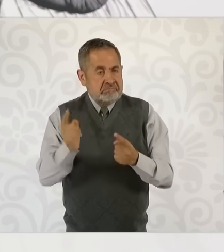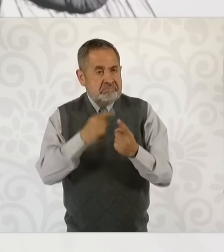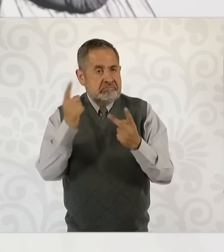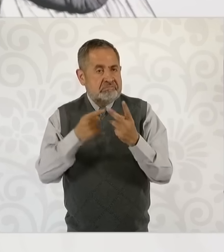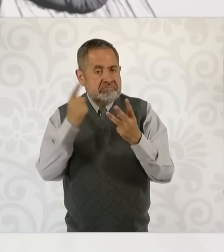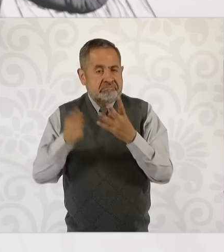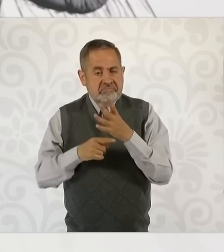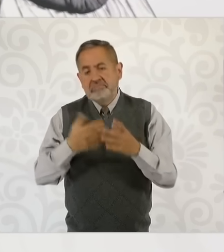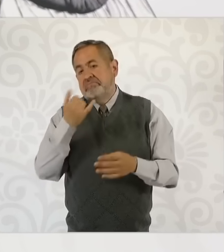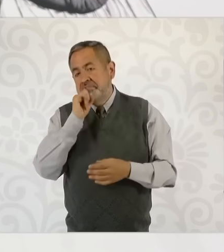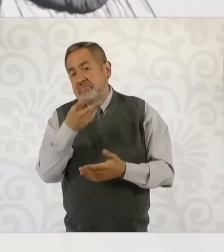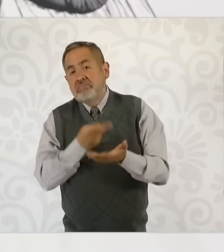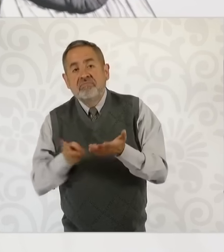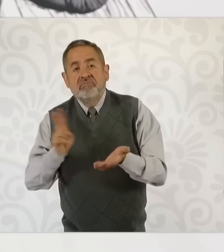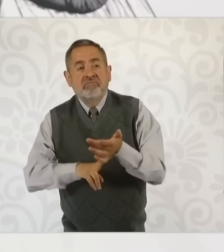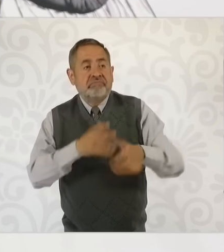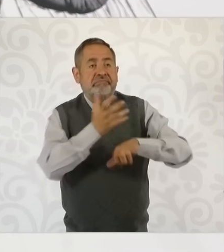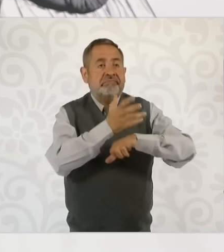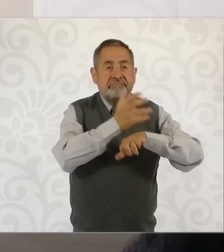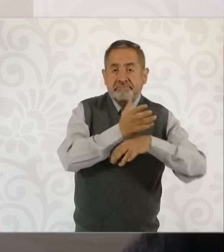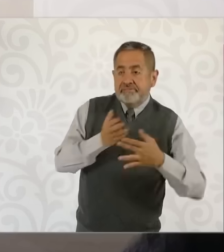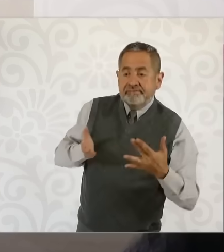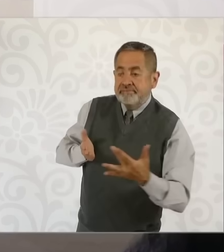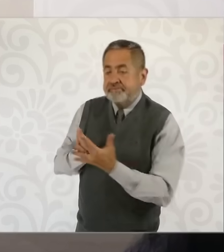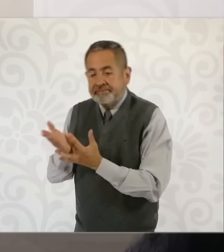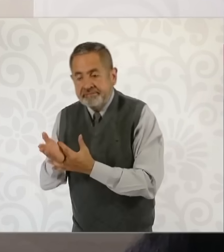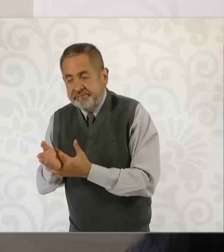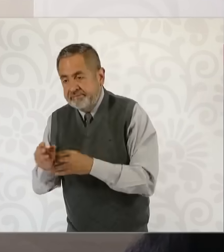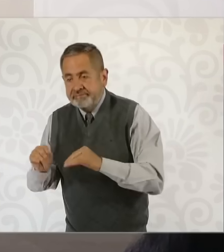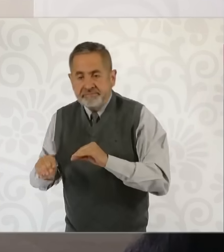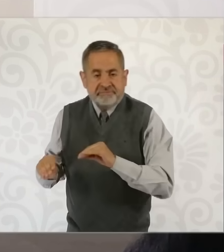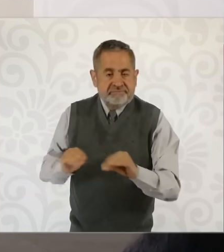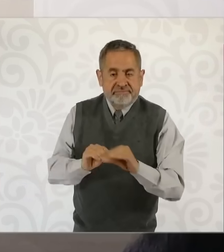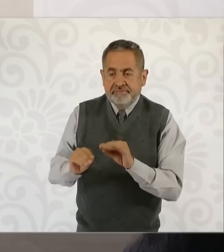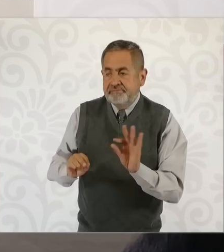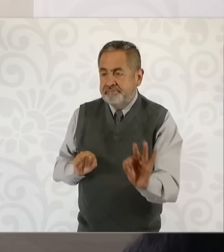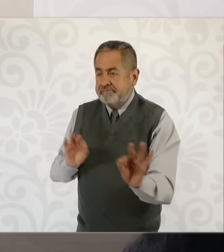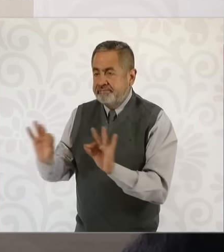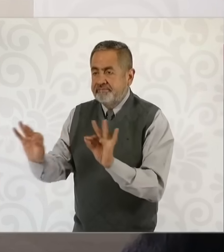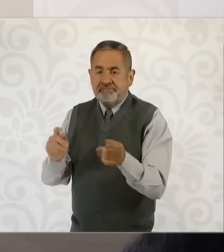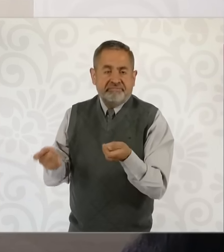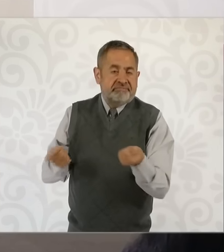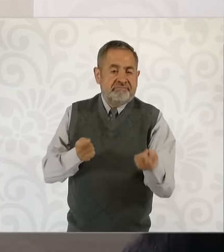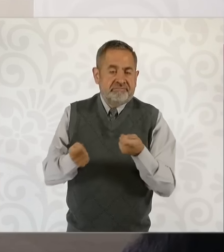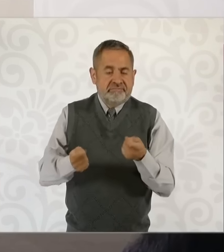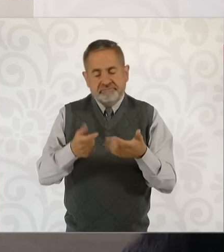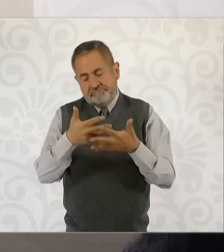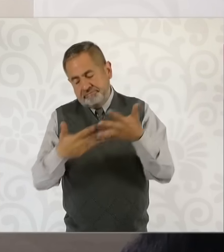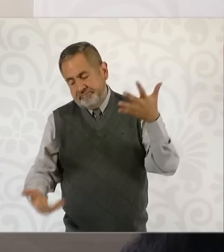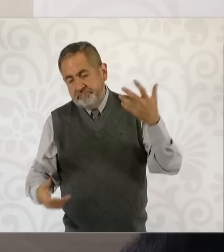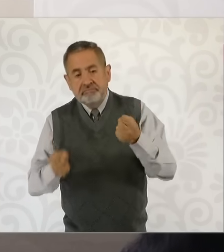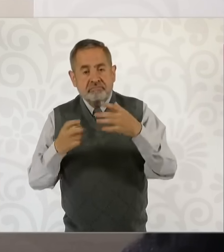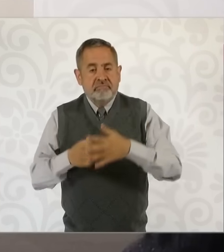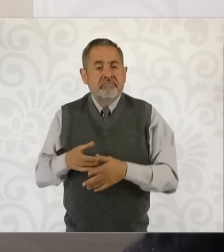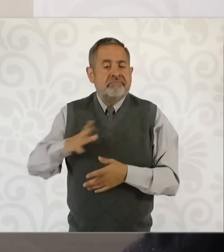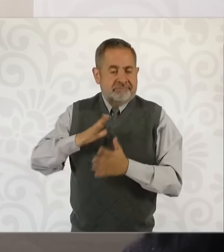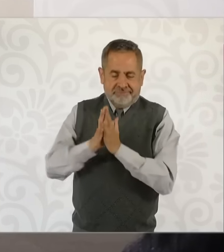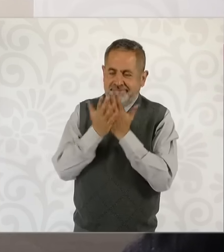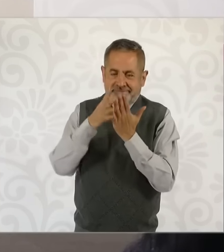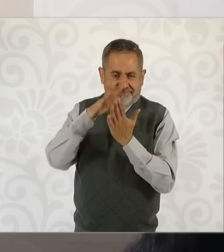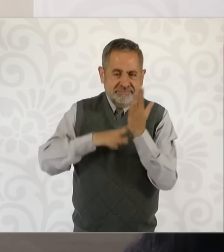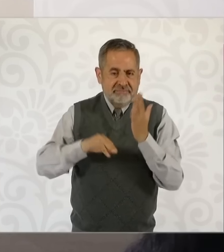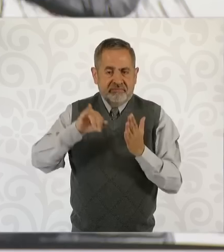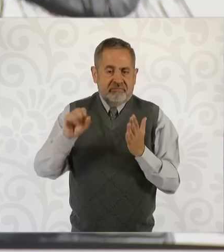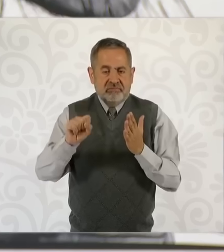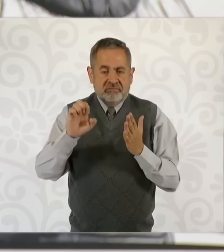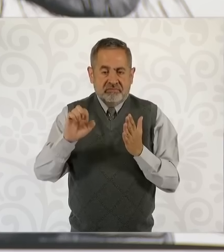este intervencionismo que hubo. Y allí pues se da esta circunstancia, hay mucho escrito sobre ello, José Alfonso sabe más que